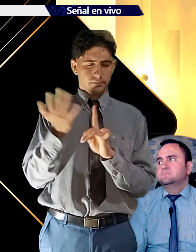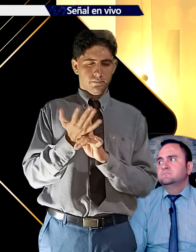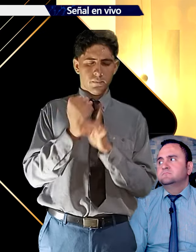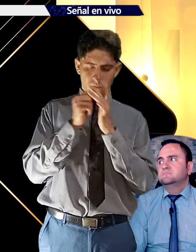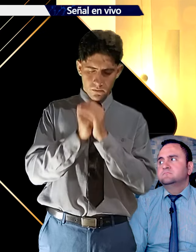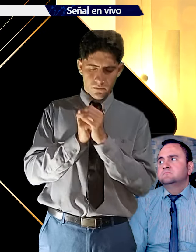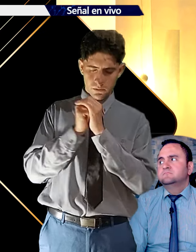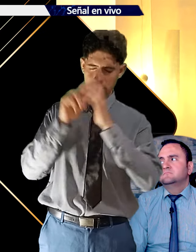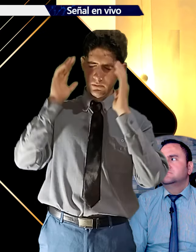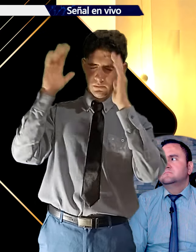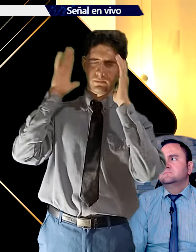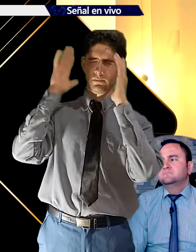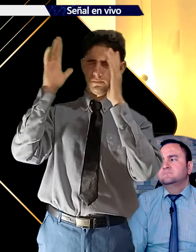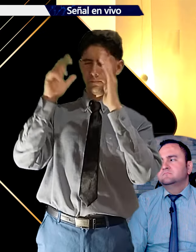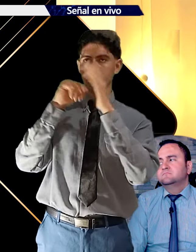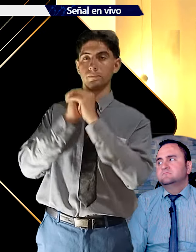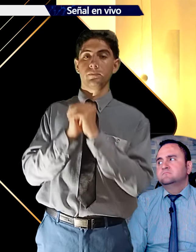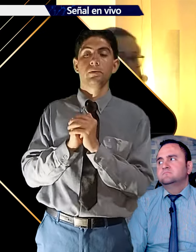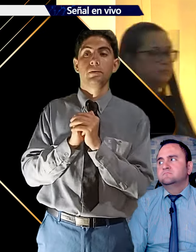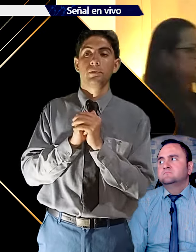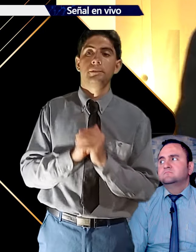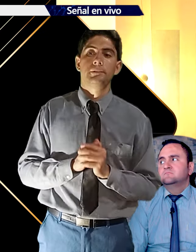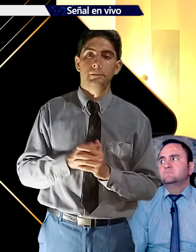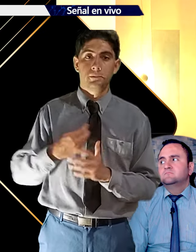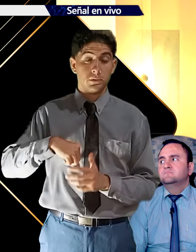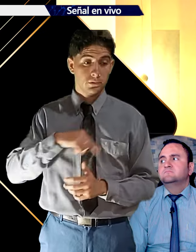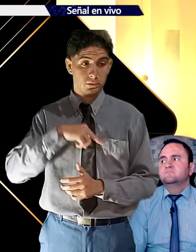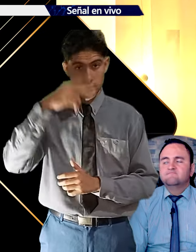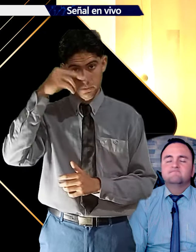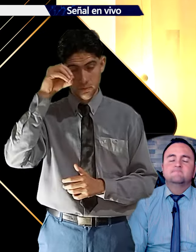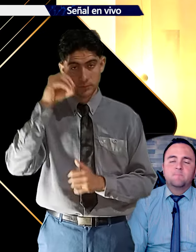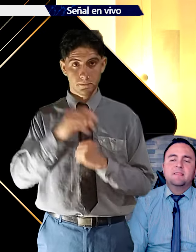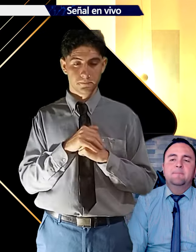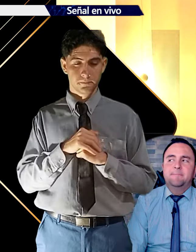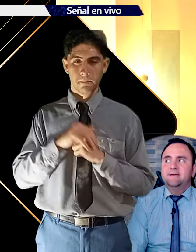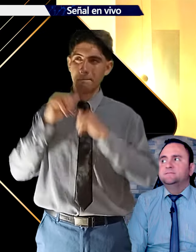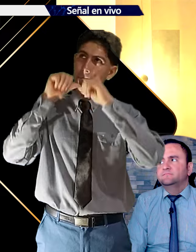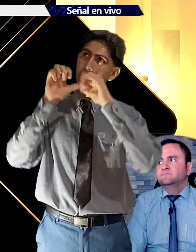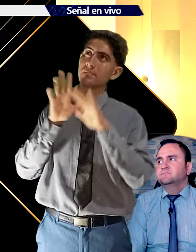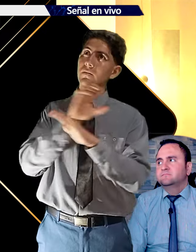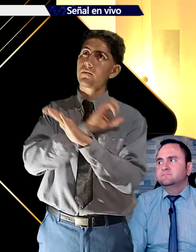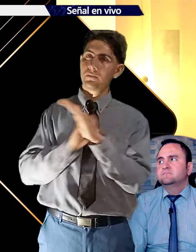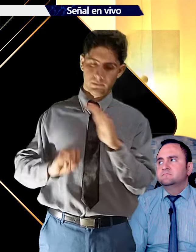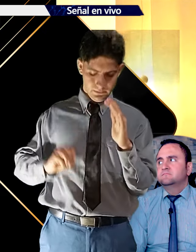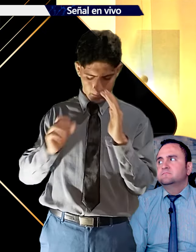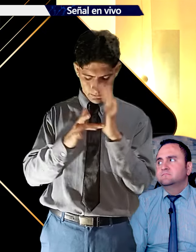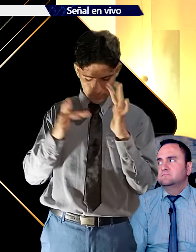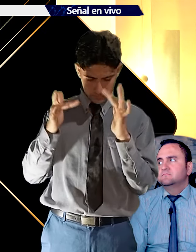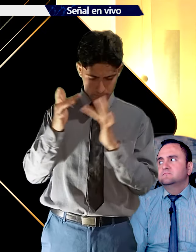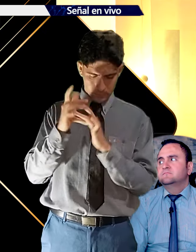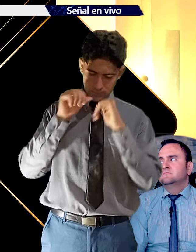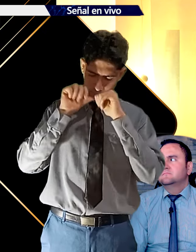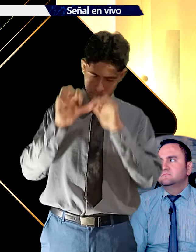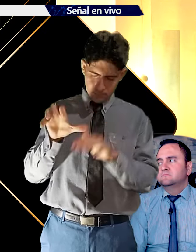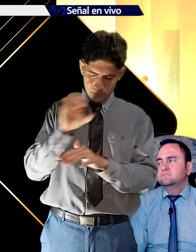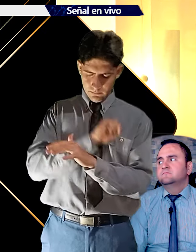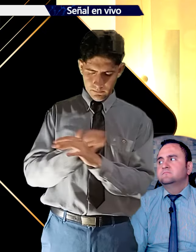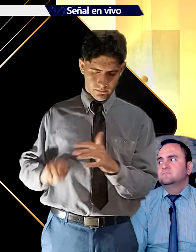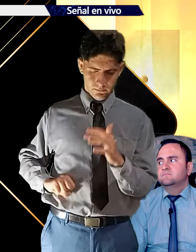Como madre, levántame, Señor, como esa leona, a orar, a clamar, a suplicar por nuestros